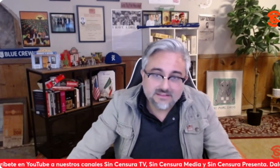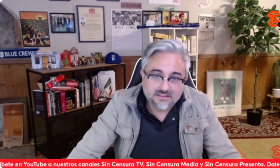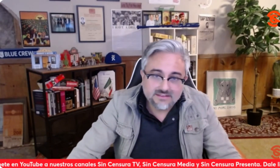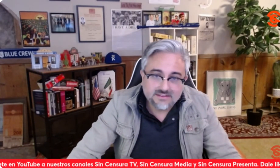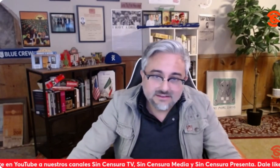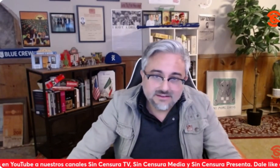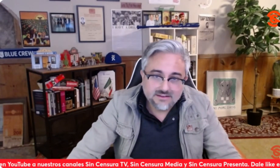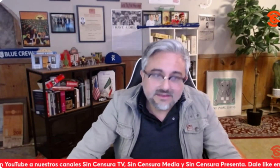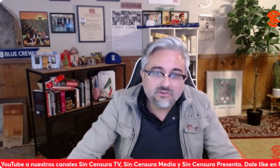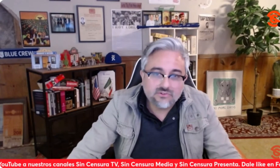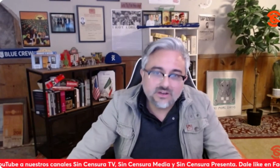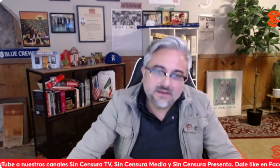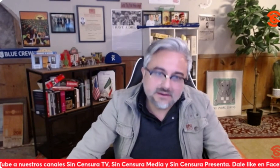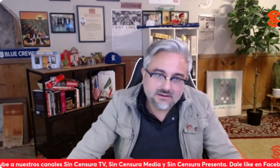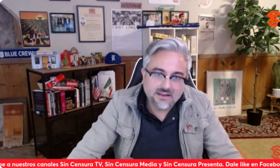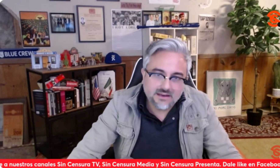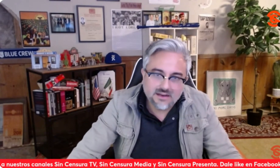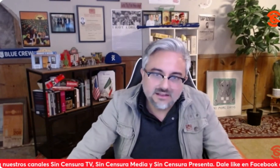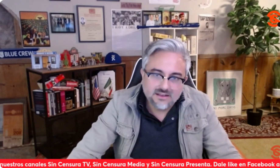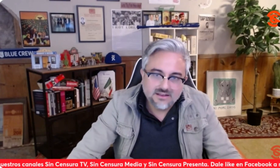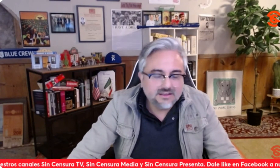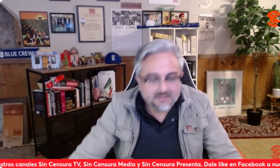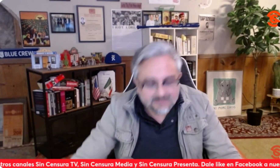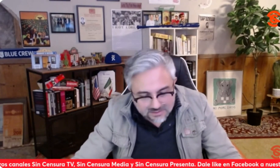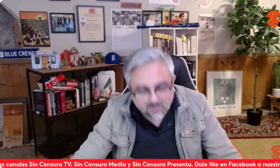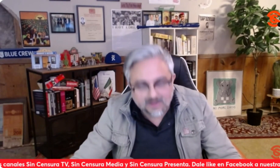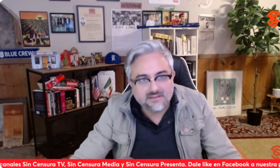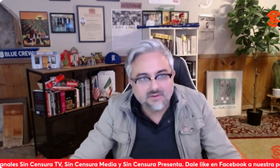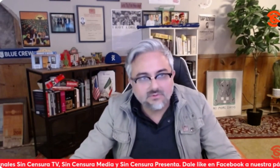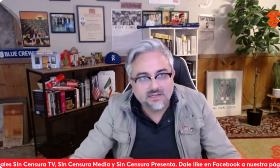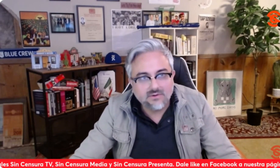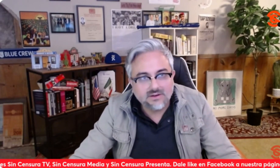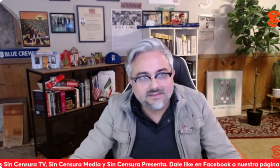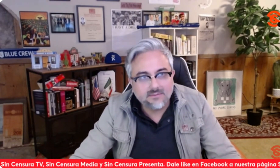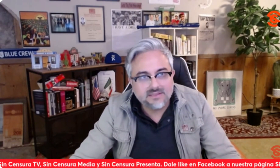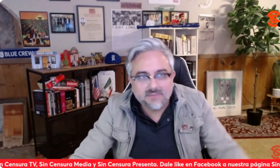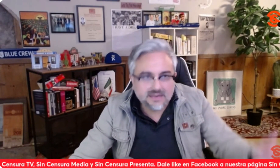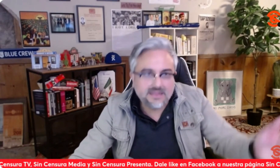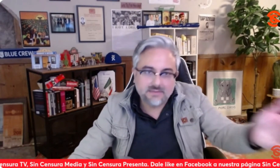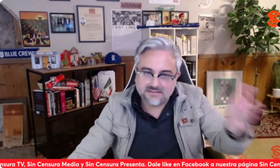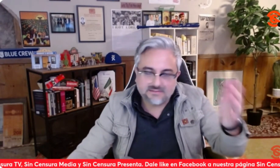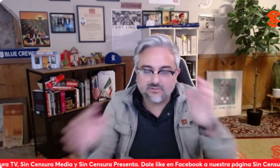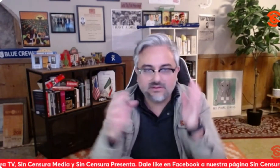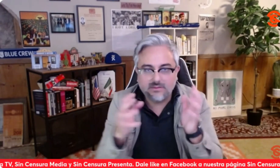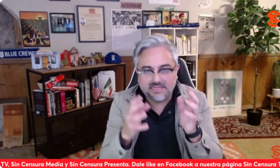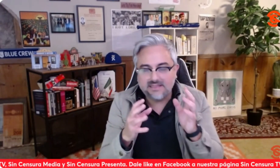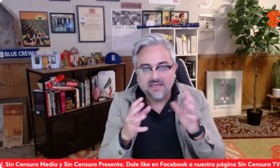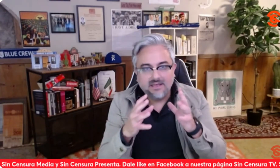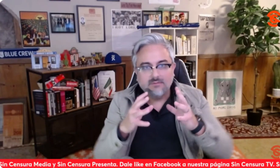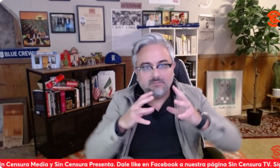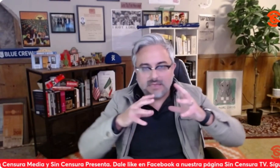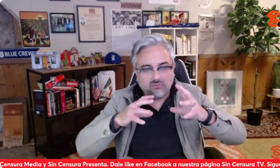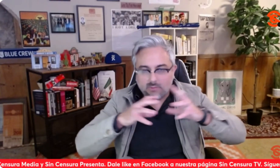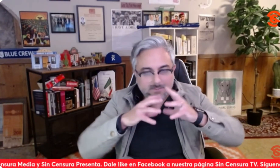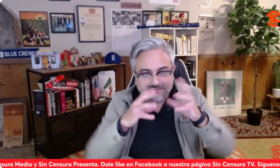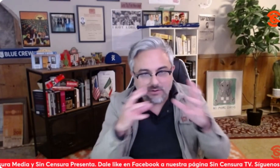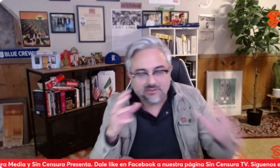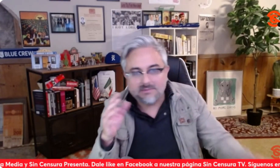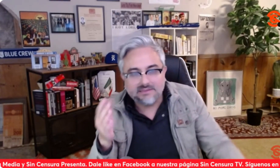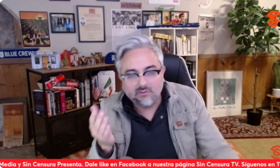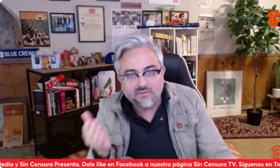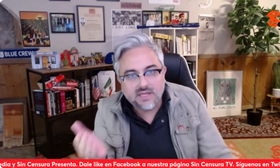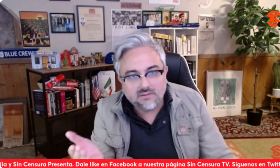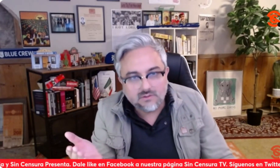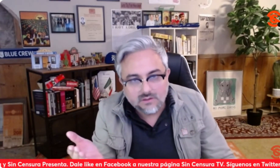la verdad. Y cuestiona, a ver, Dalila, ¿quién es Genaro García Luna? Honestamente. Mira nada más, es que esto es de verdad, sobrepasa